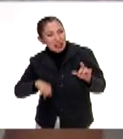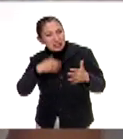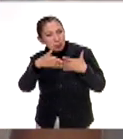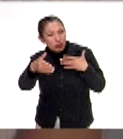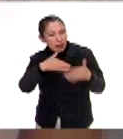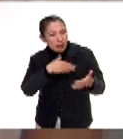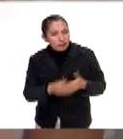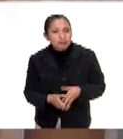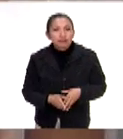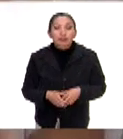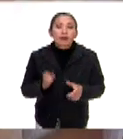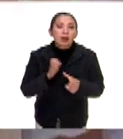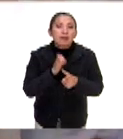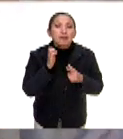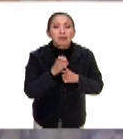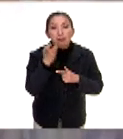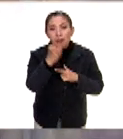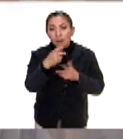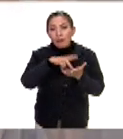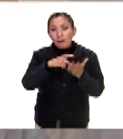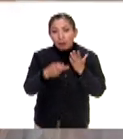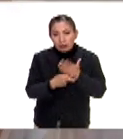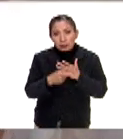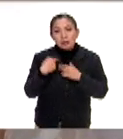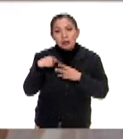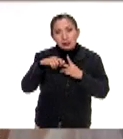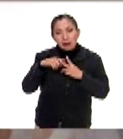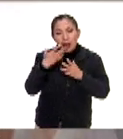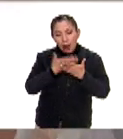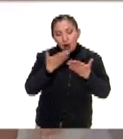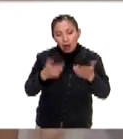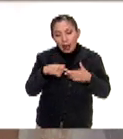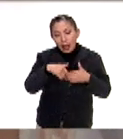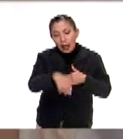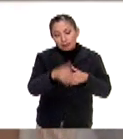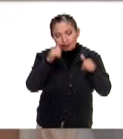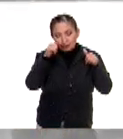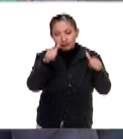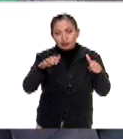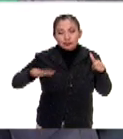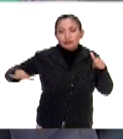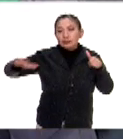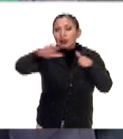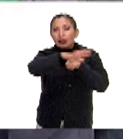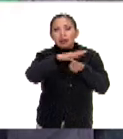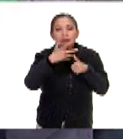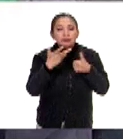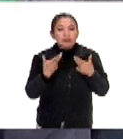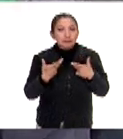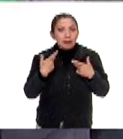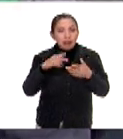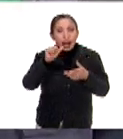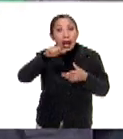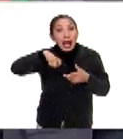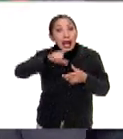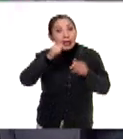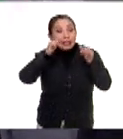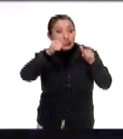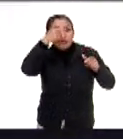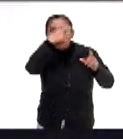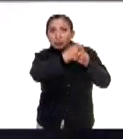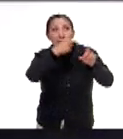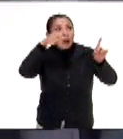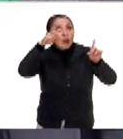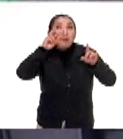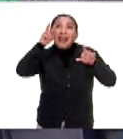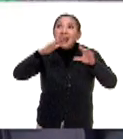vanguardia. Entonces, este proyecto, a partir de ahora, pues sí está centrado en tener a la arquitectura como